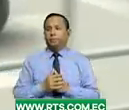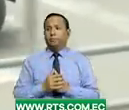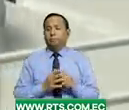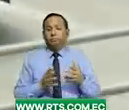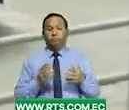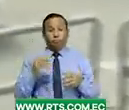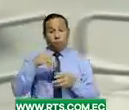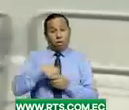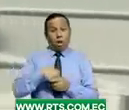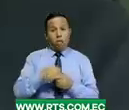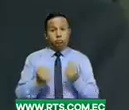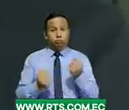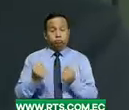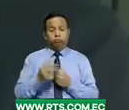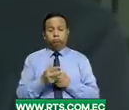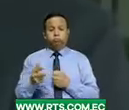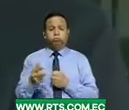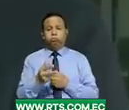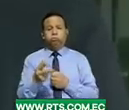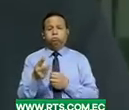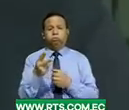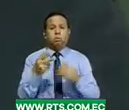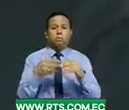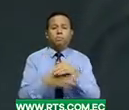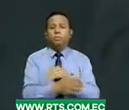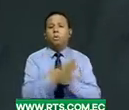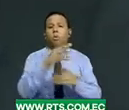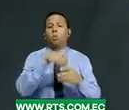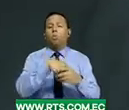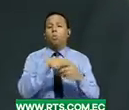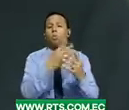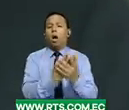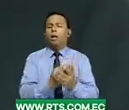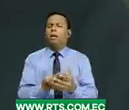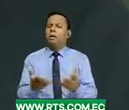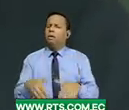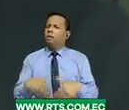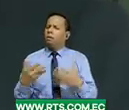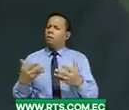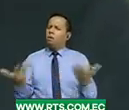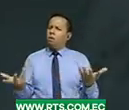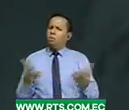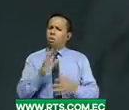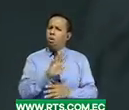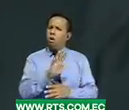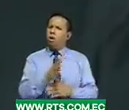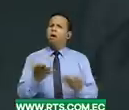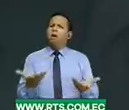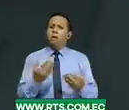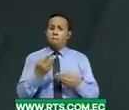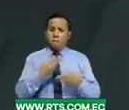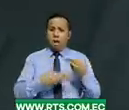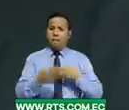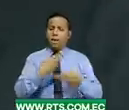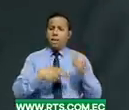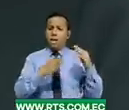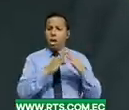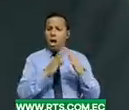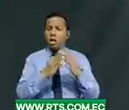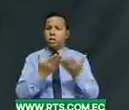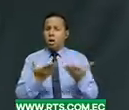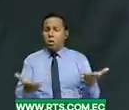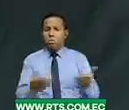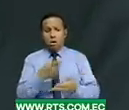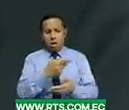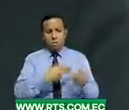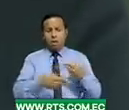fue trasladado. Es decir, no tiene nada que ver la venta de algunos bienes de él con que estaría pretendiendo huir. Bueno, él es libre de